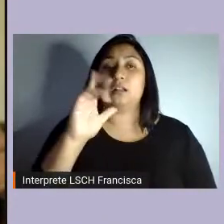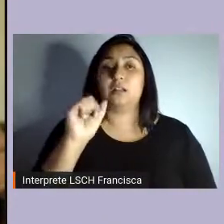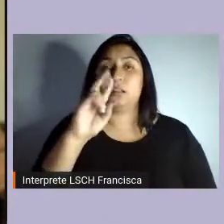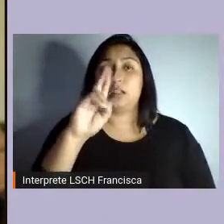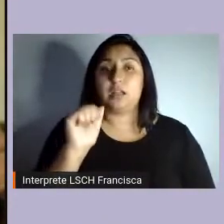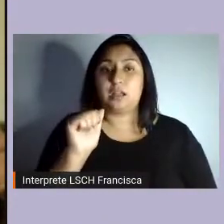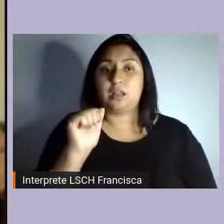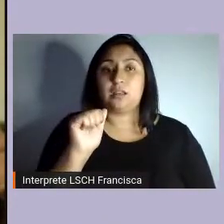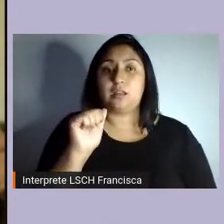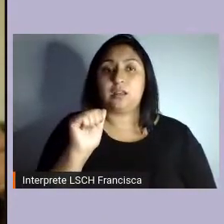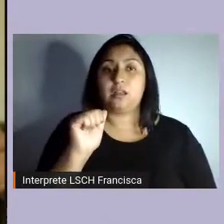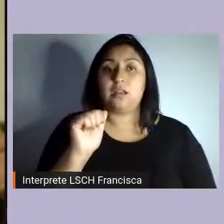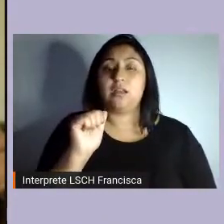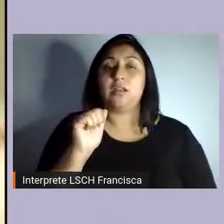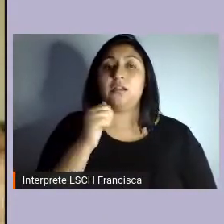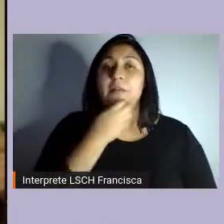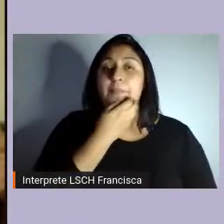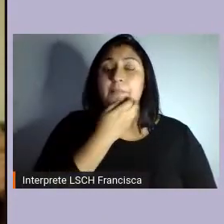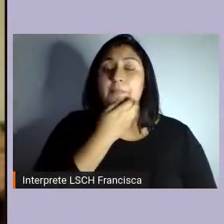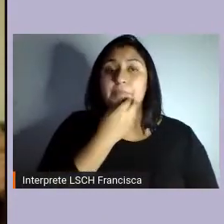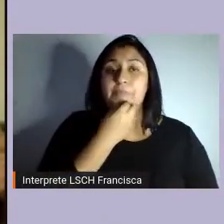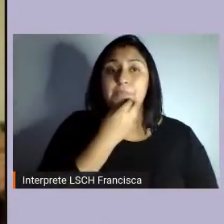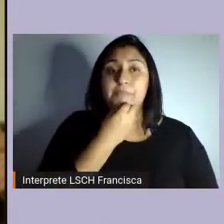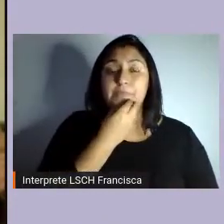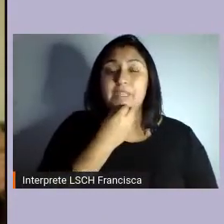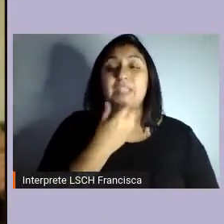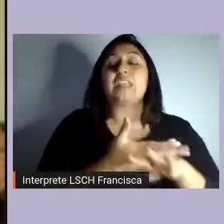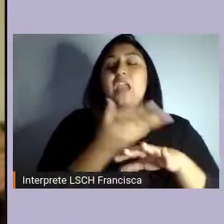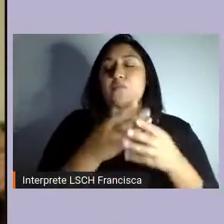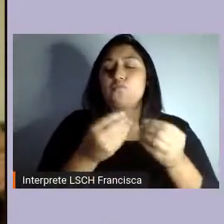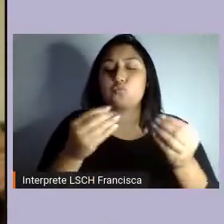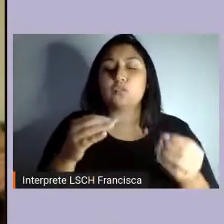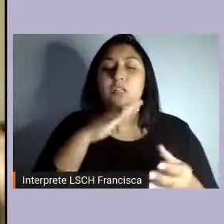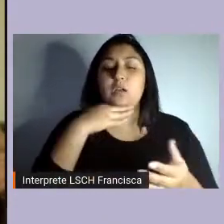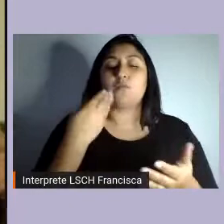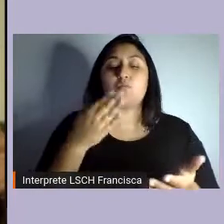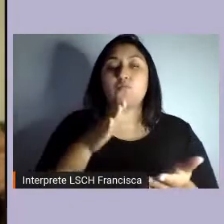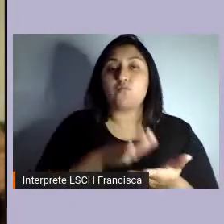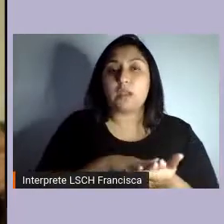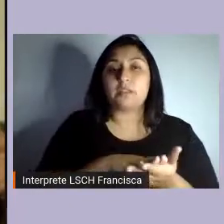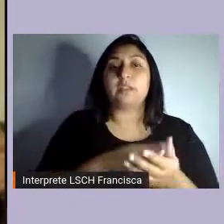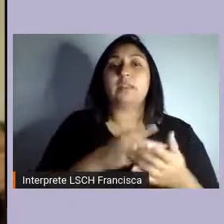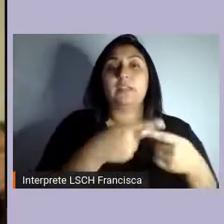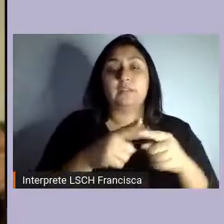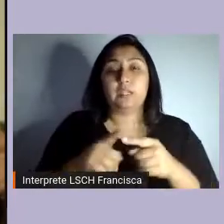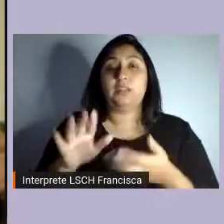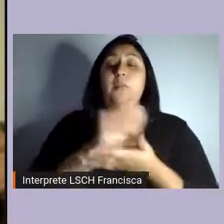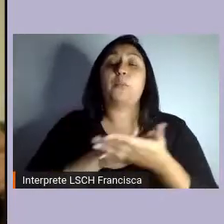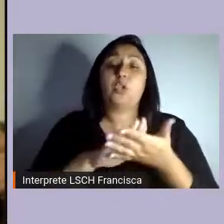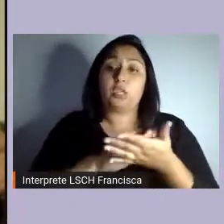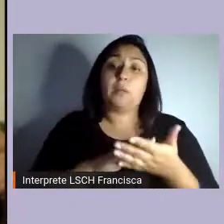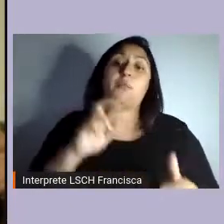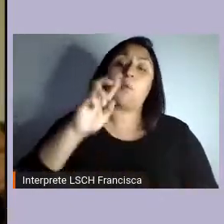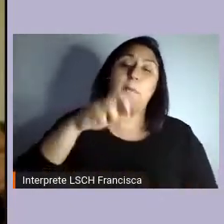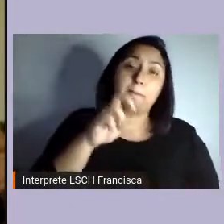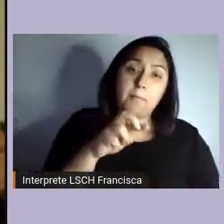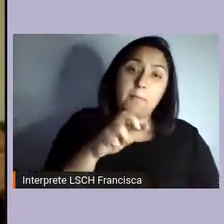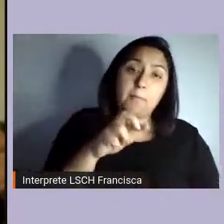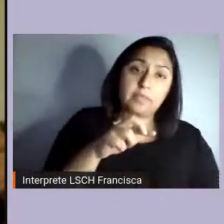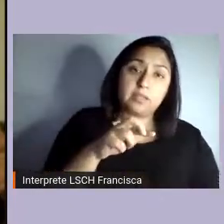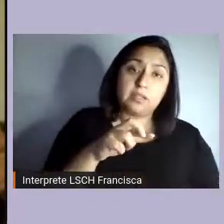atrás, pero aparecen entonces sucesivas muertes en distintos tonos. Entonces aparece la muerte del padre, obviamente, una